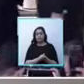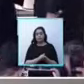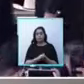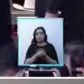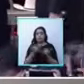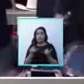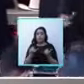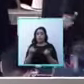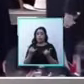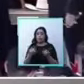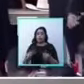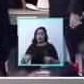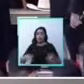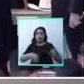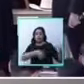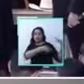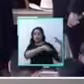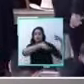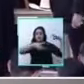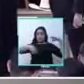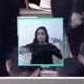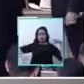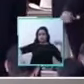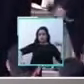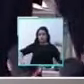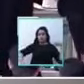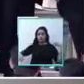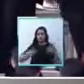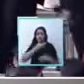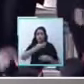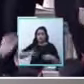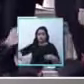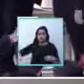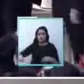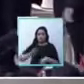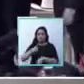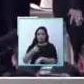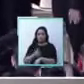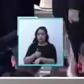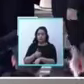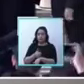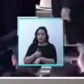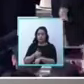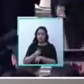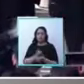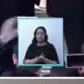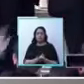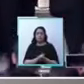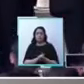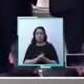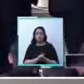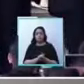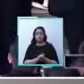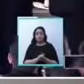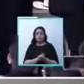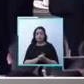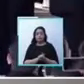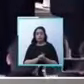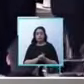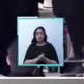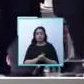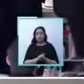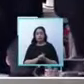tener el control, pero a cambio de que pacten y tengan esa posibilidad de seguir manteniendo el